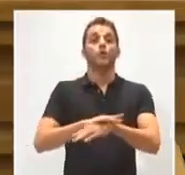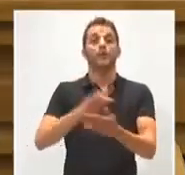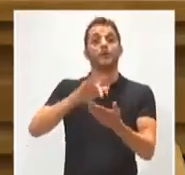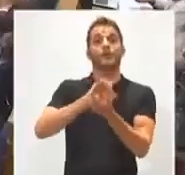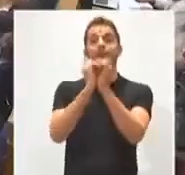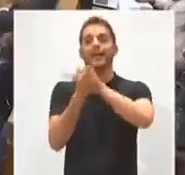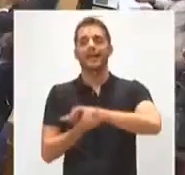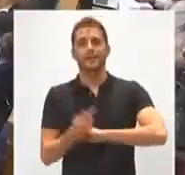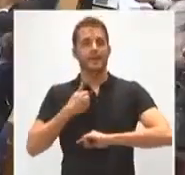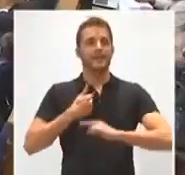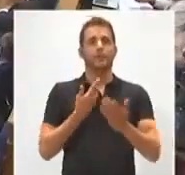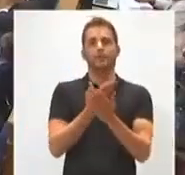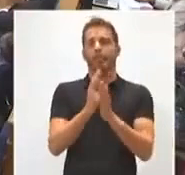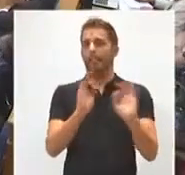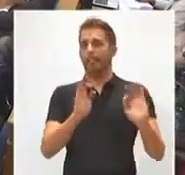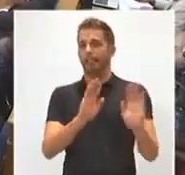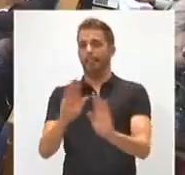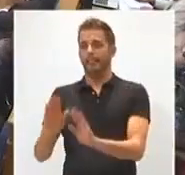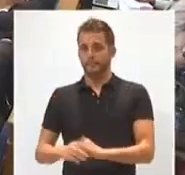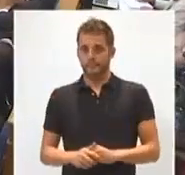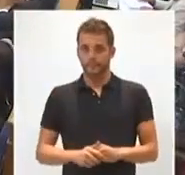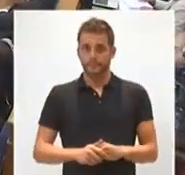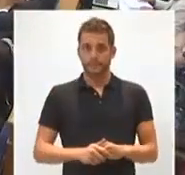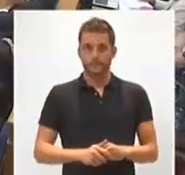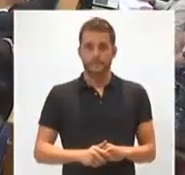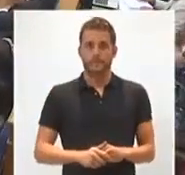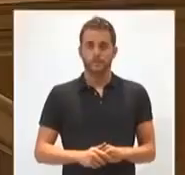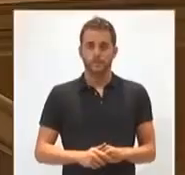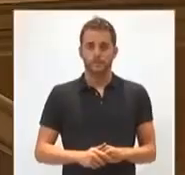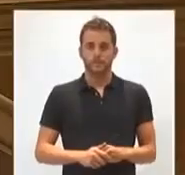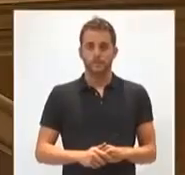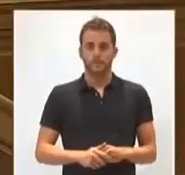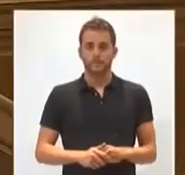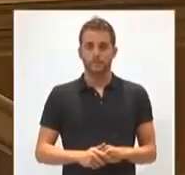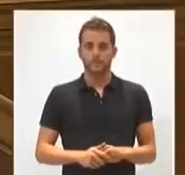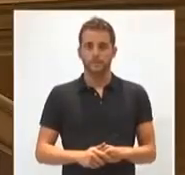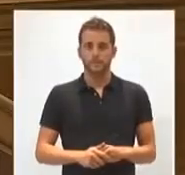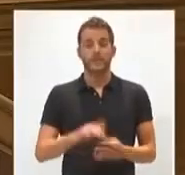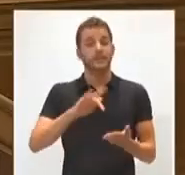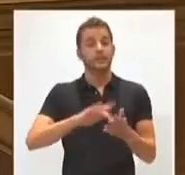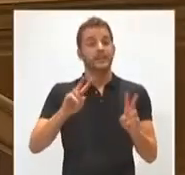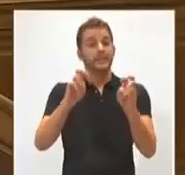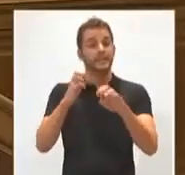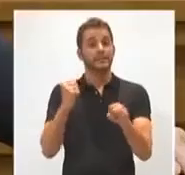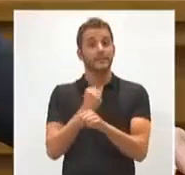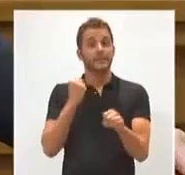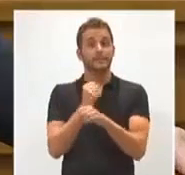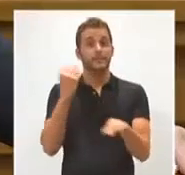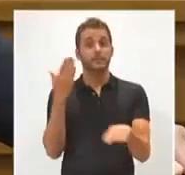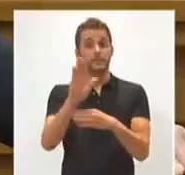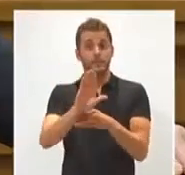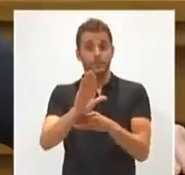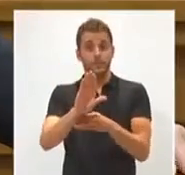impuestos se han hecho ateos muy ateos muy bueno en propuestas de empleo tenemos